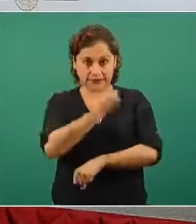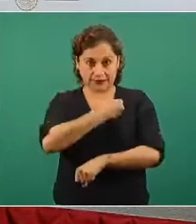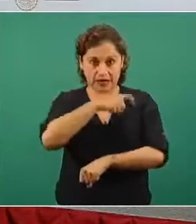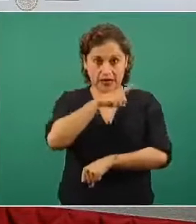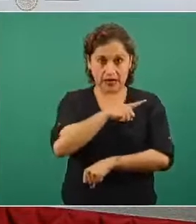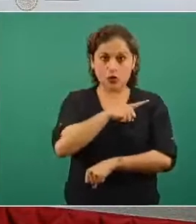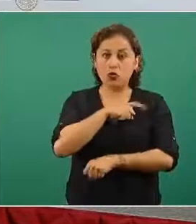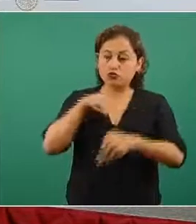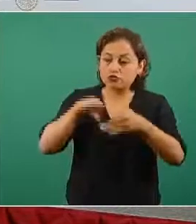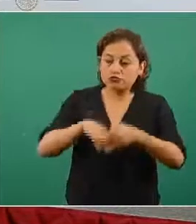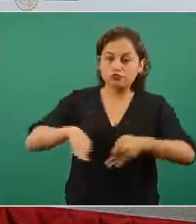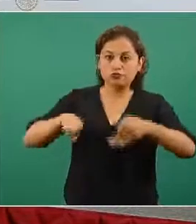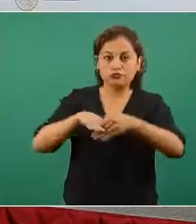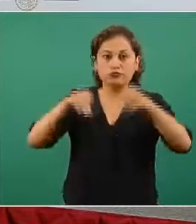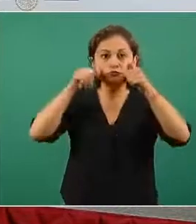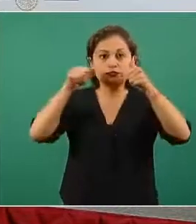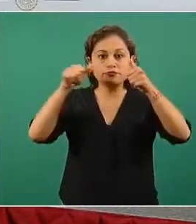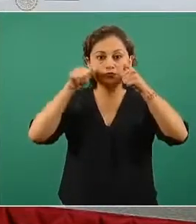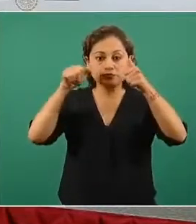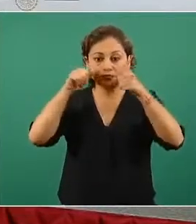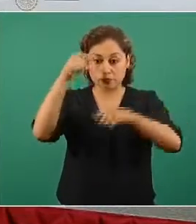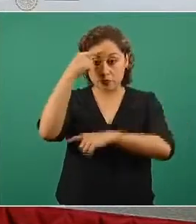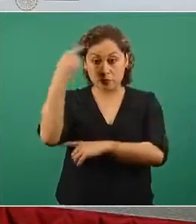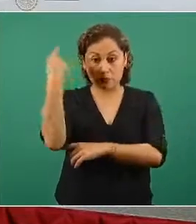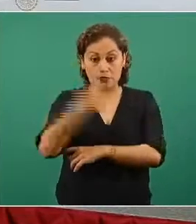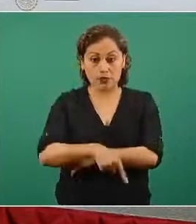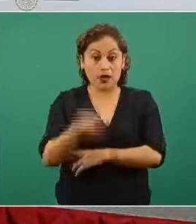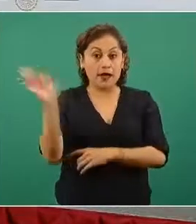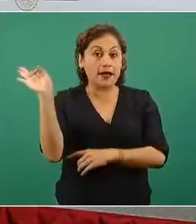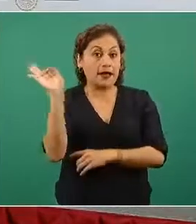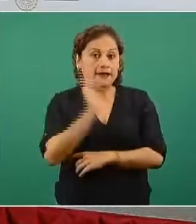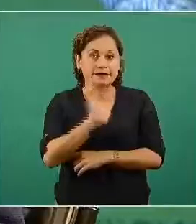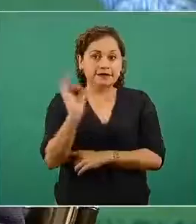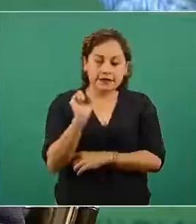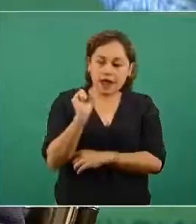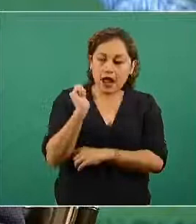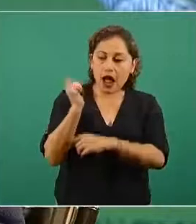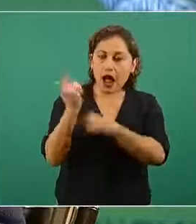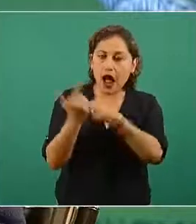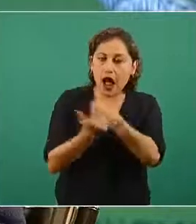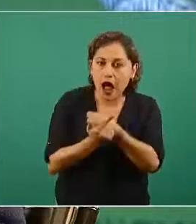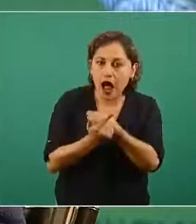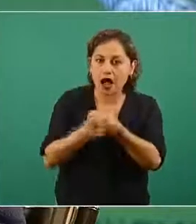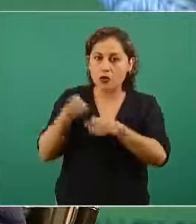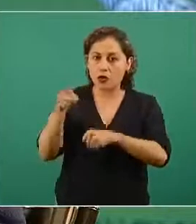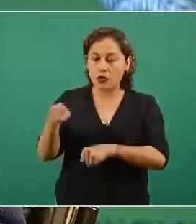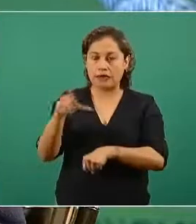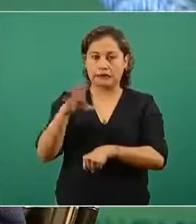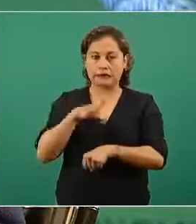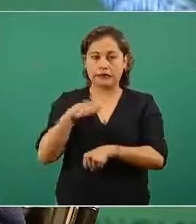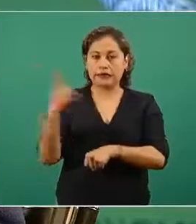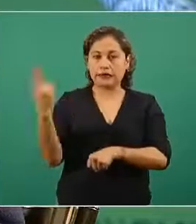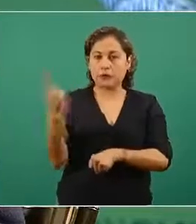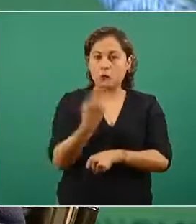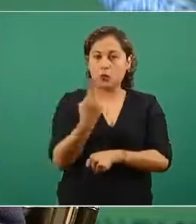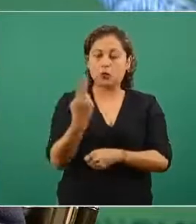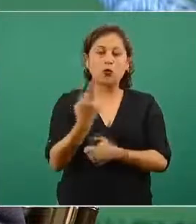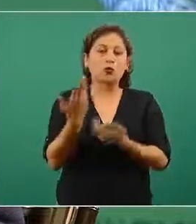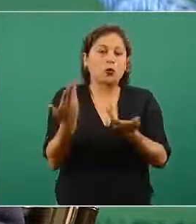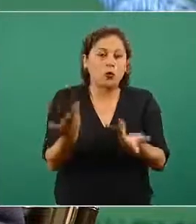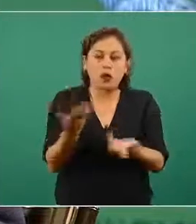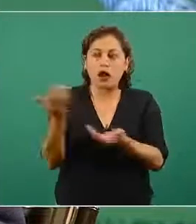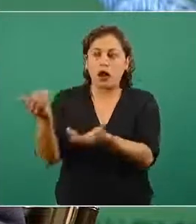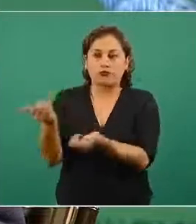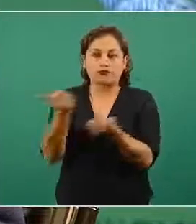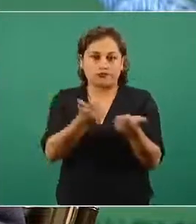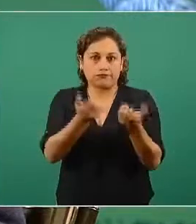para identificar si empieza a haber algún signo de alarma que requiriera la implementación posterior. Recordemos